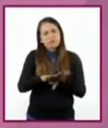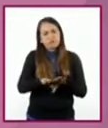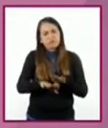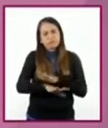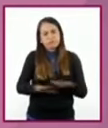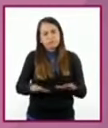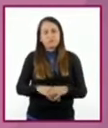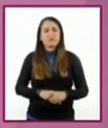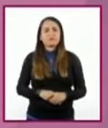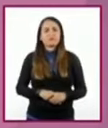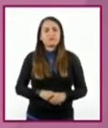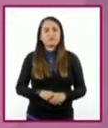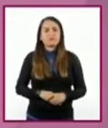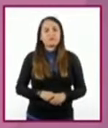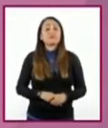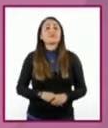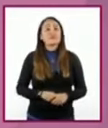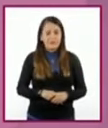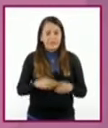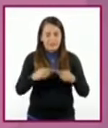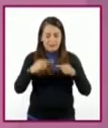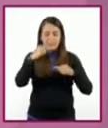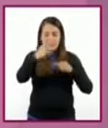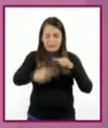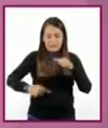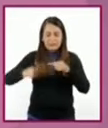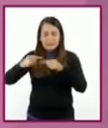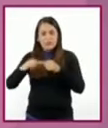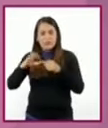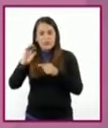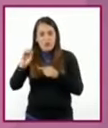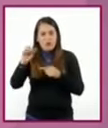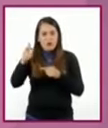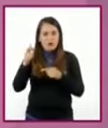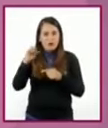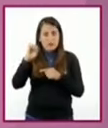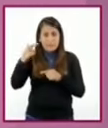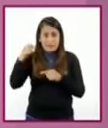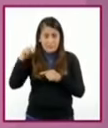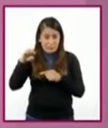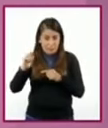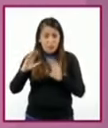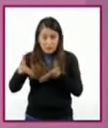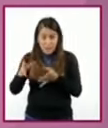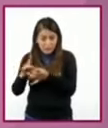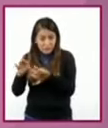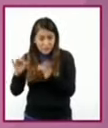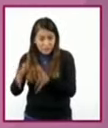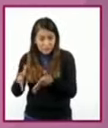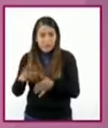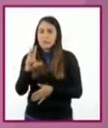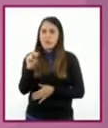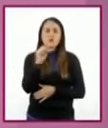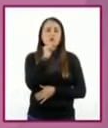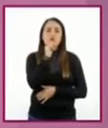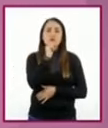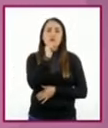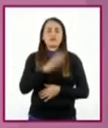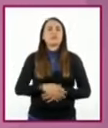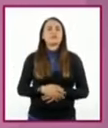Ahora sí maestro, ¿vamos a hablar del ciclo del oxígeno? Aún no maestro. Sin embargo, hemos